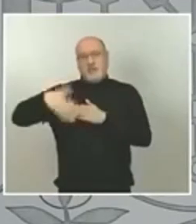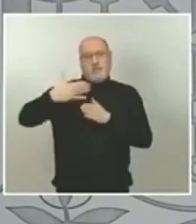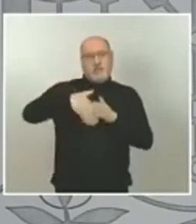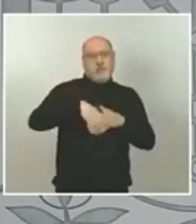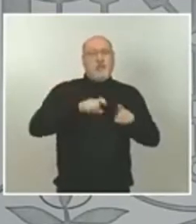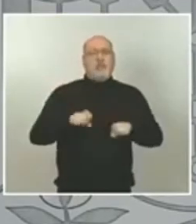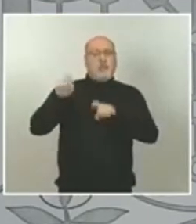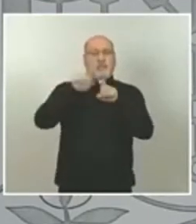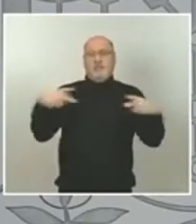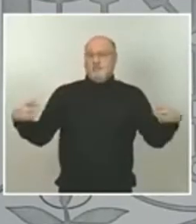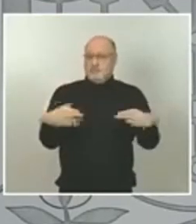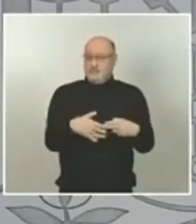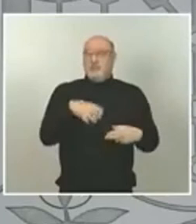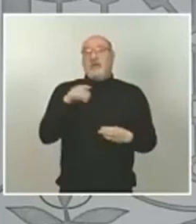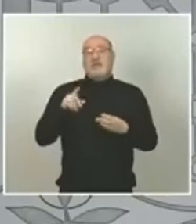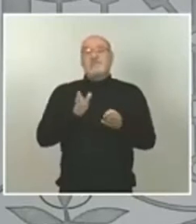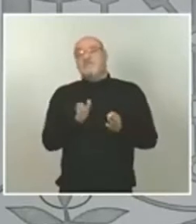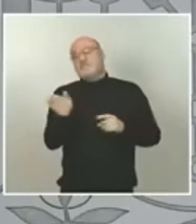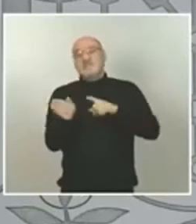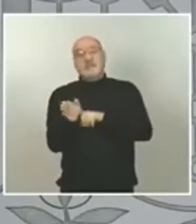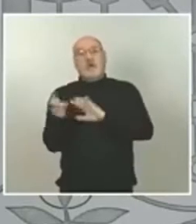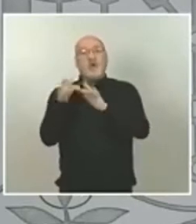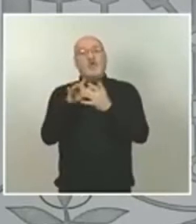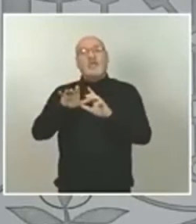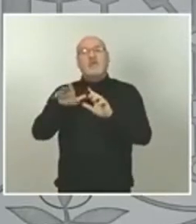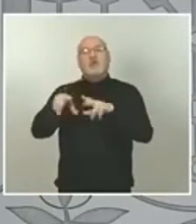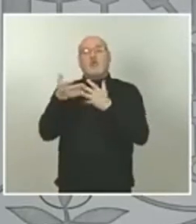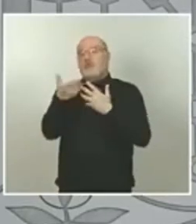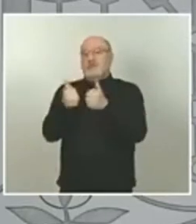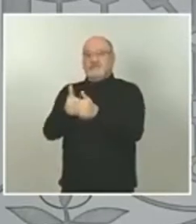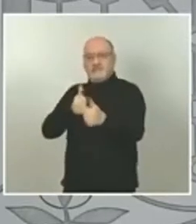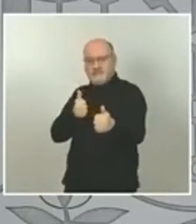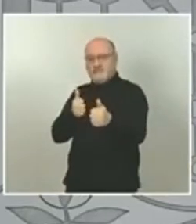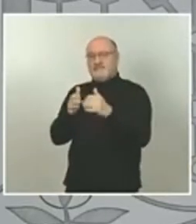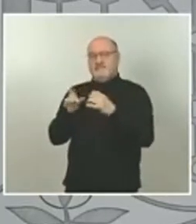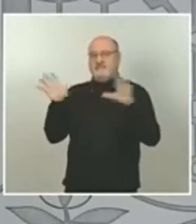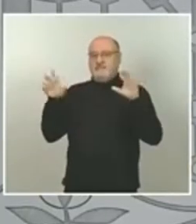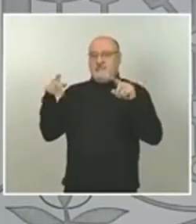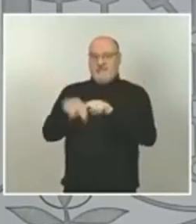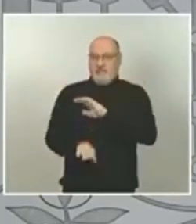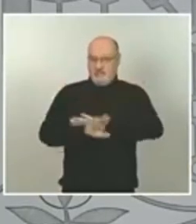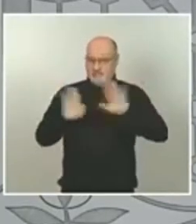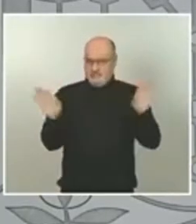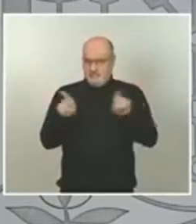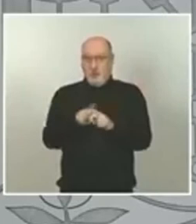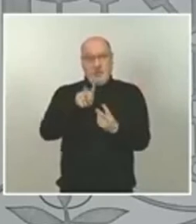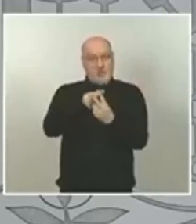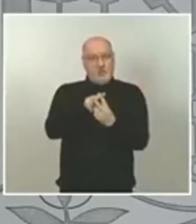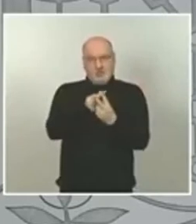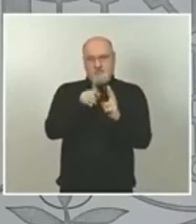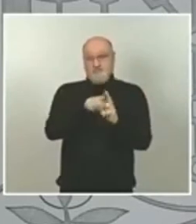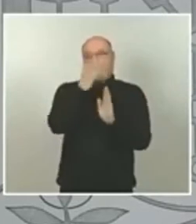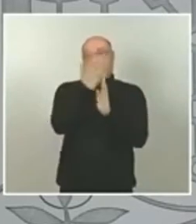que limiten o restrinjan los contactos sociales. Sabemos que son dos vectores que, digamos, permiten